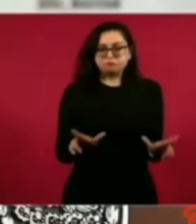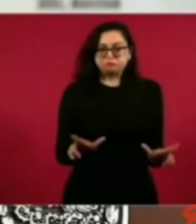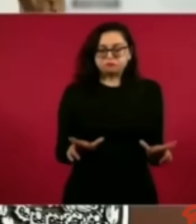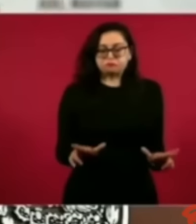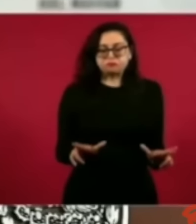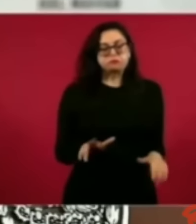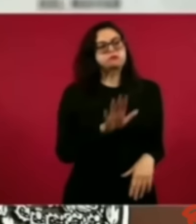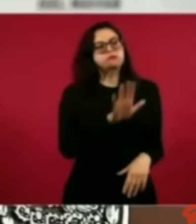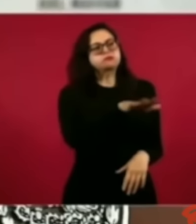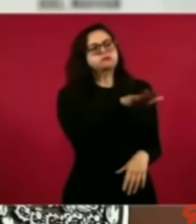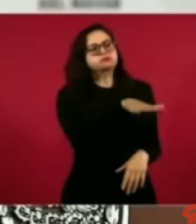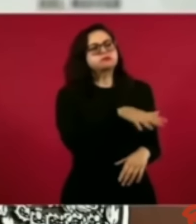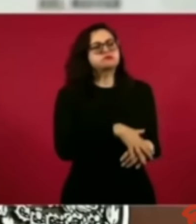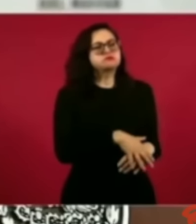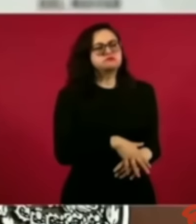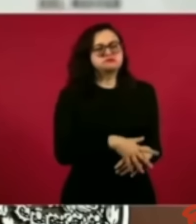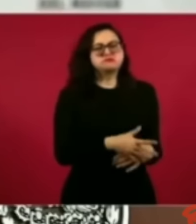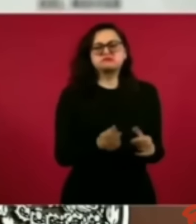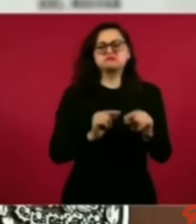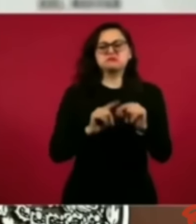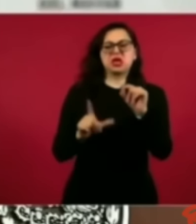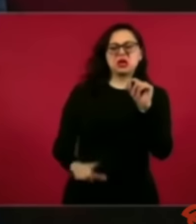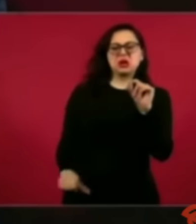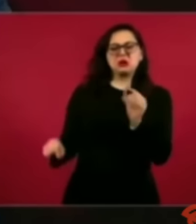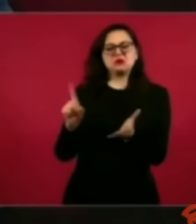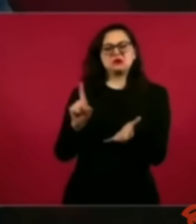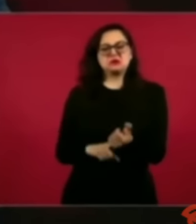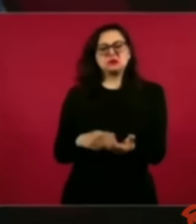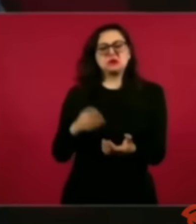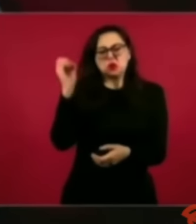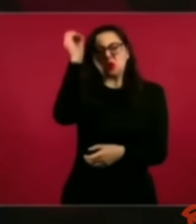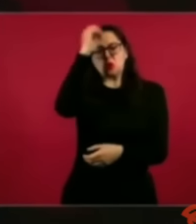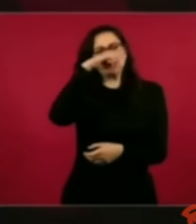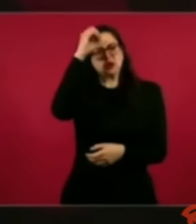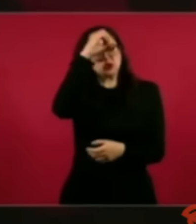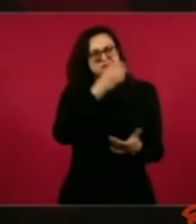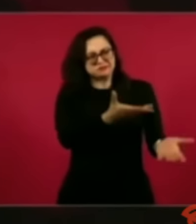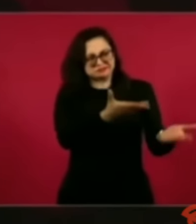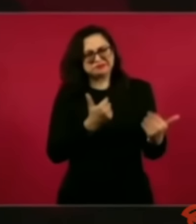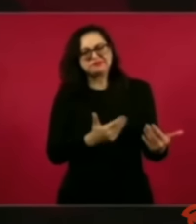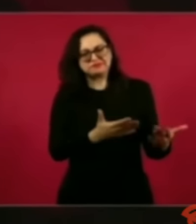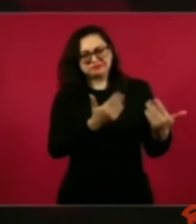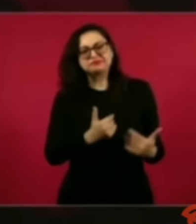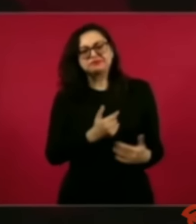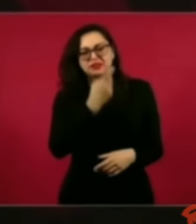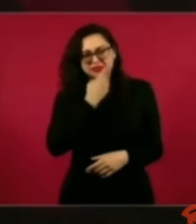nos den su punto de vista sobre esto, sobre este tema.